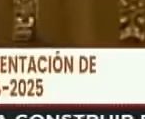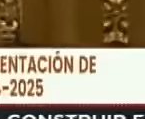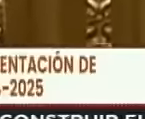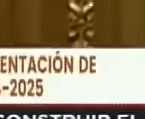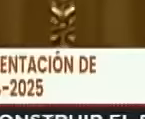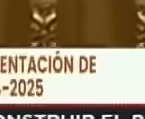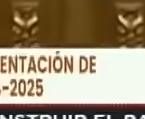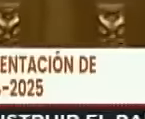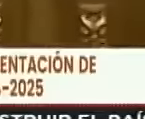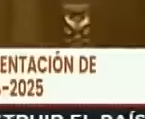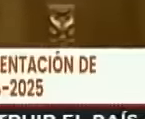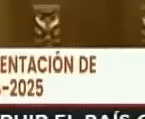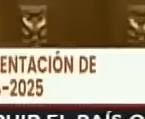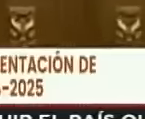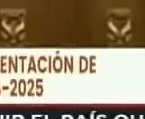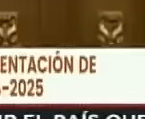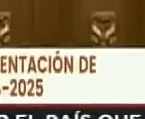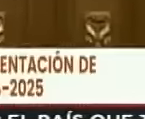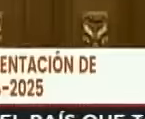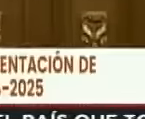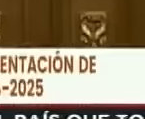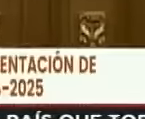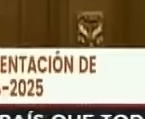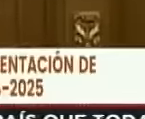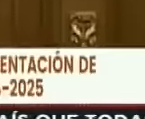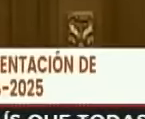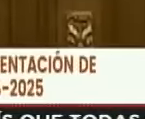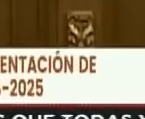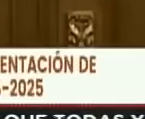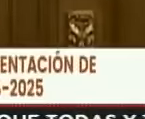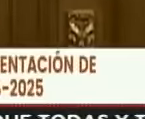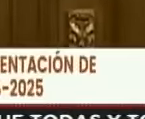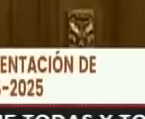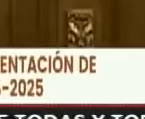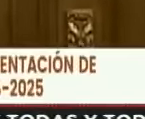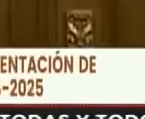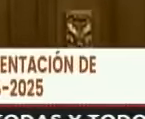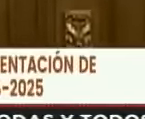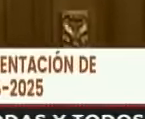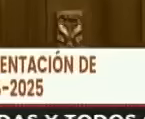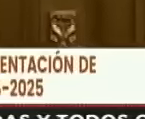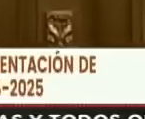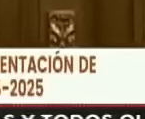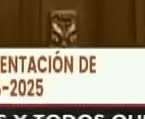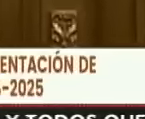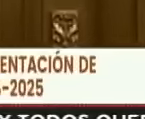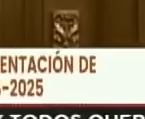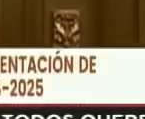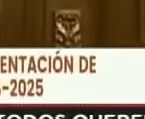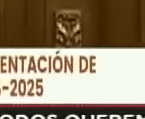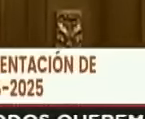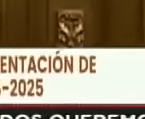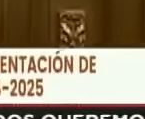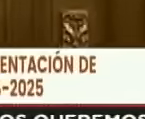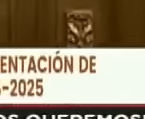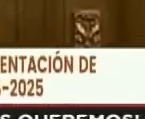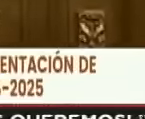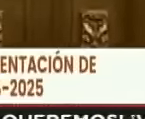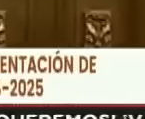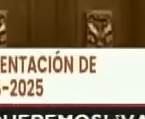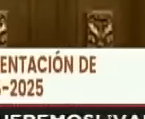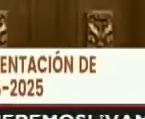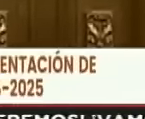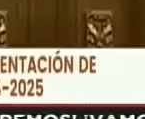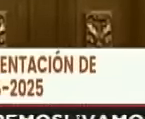iniciado justamente a las 11 en punto de la mañana, cumpliendo con lo establecido en la Constitución y también en el